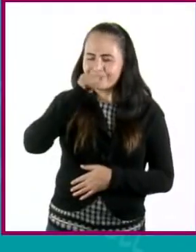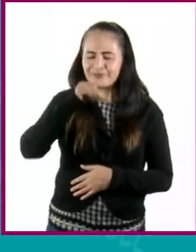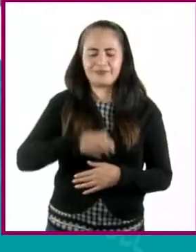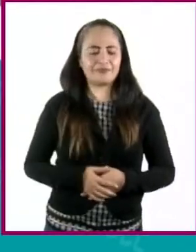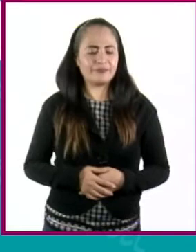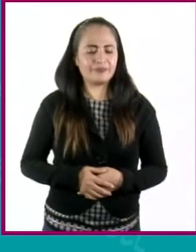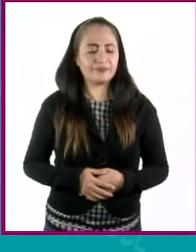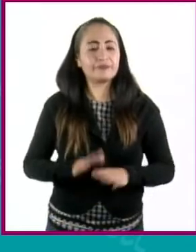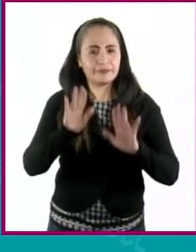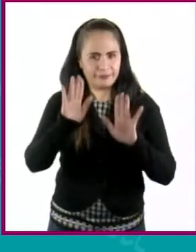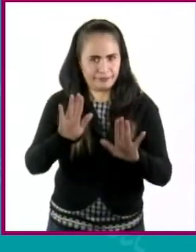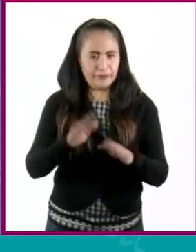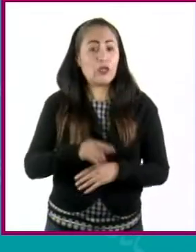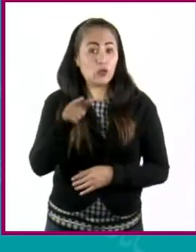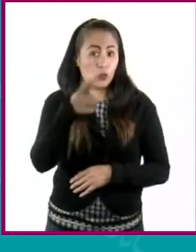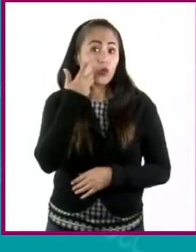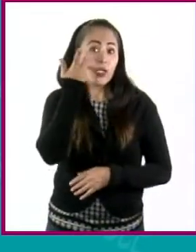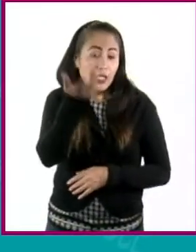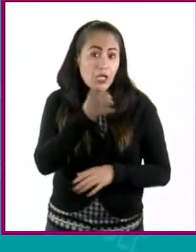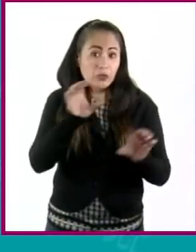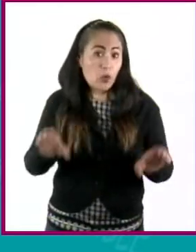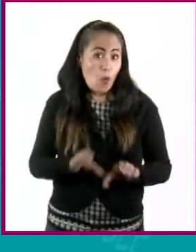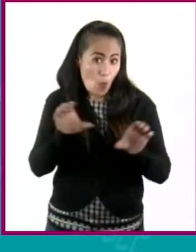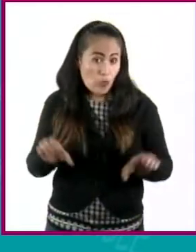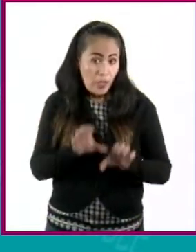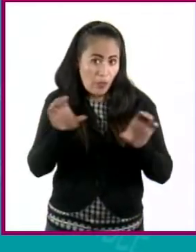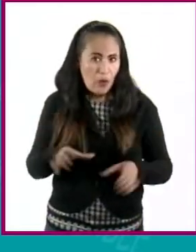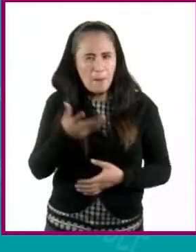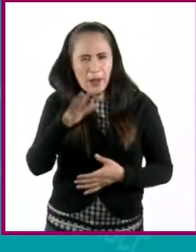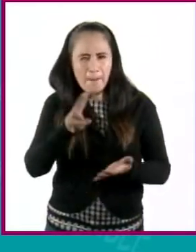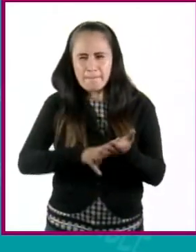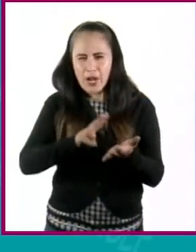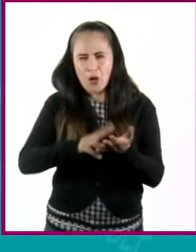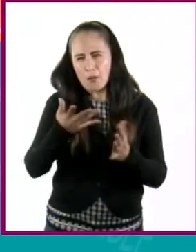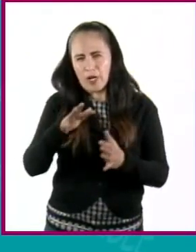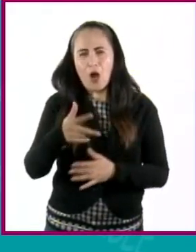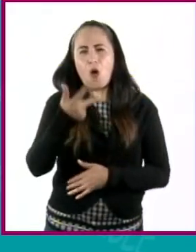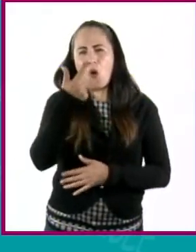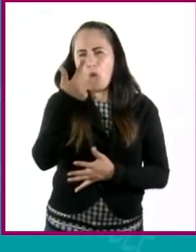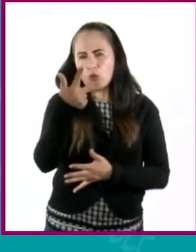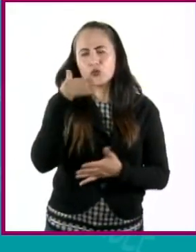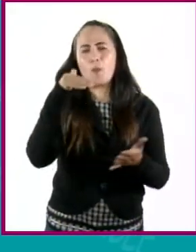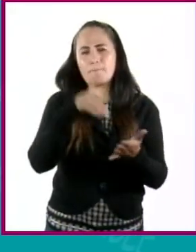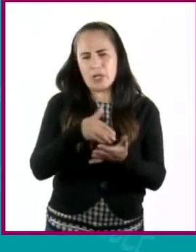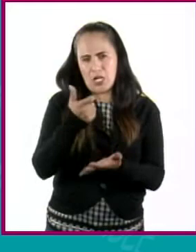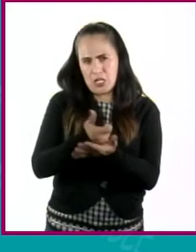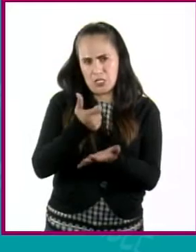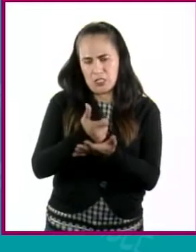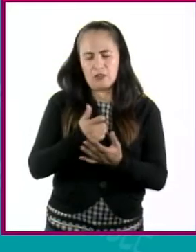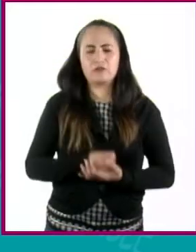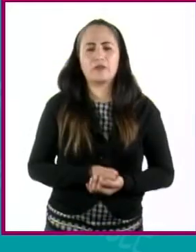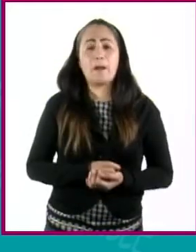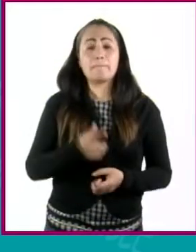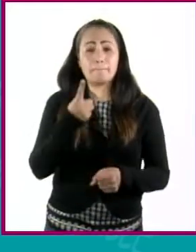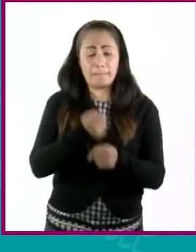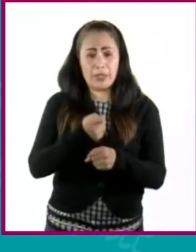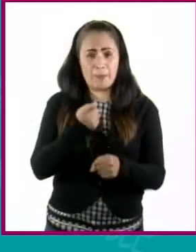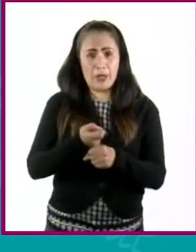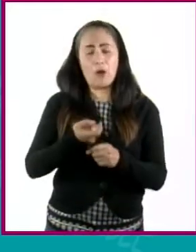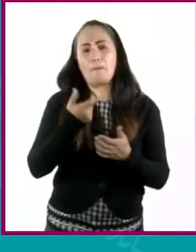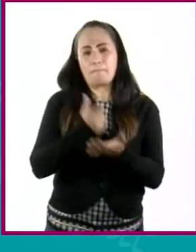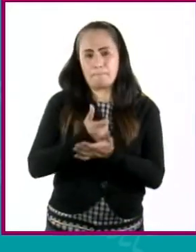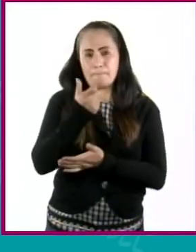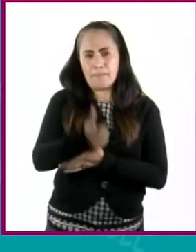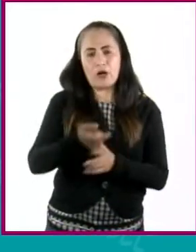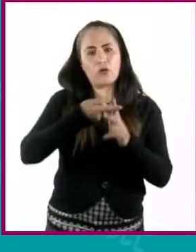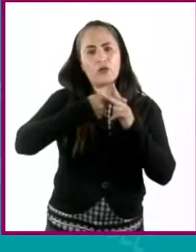Vamos a suponer que tienes la intención de comprar una computadora de 8,000 pesos. Primero, vas a tener que dar un enganche que corresponde a